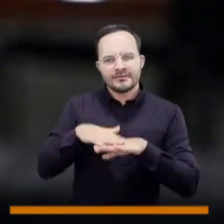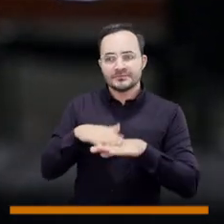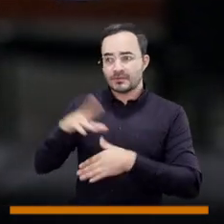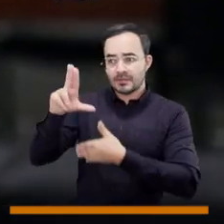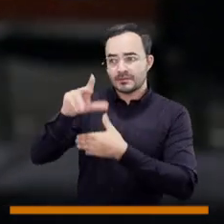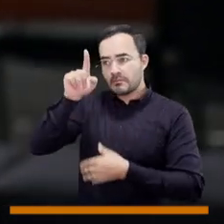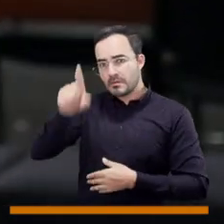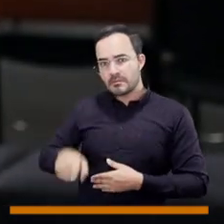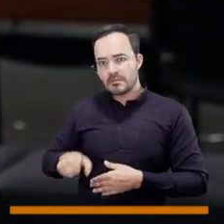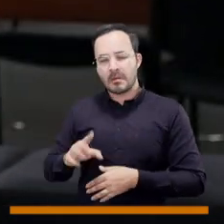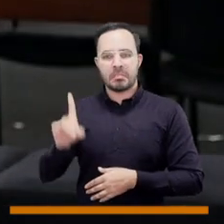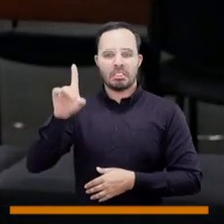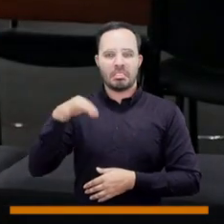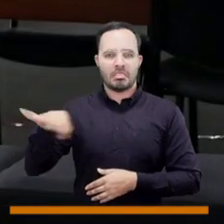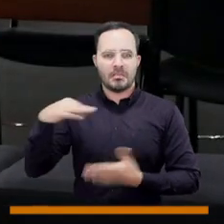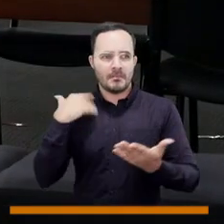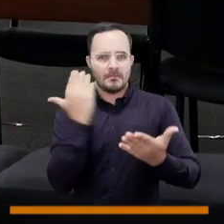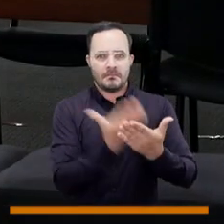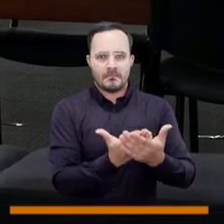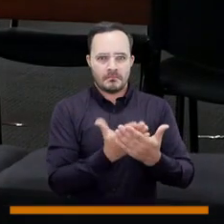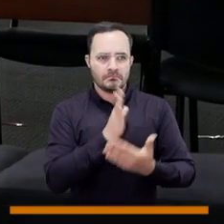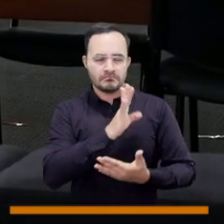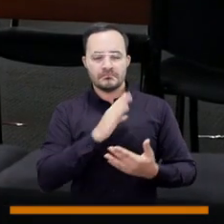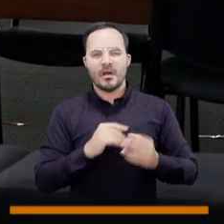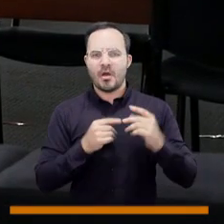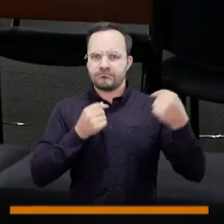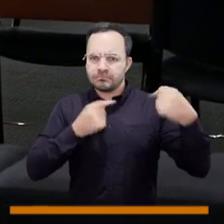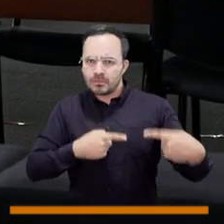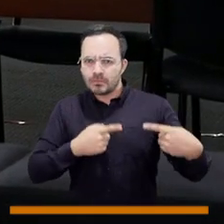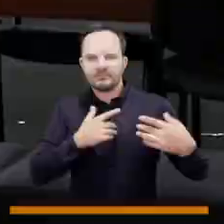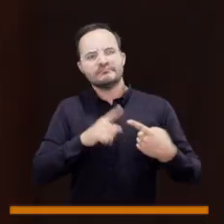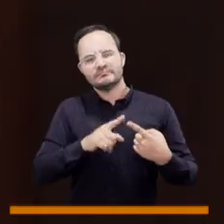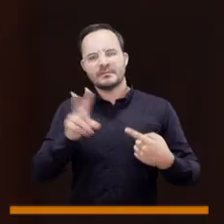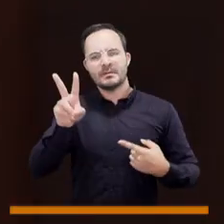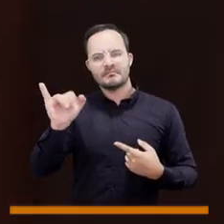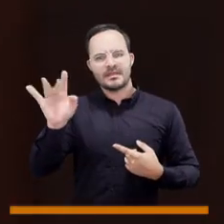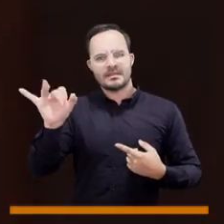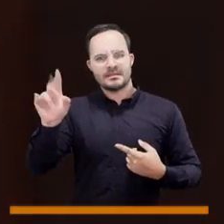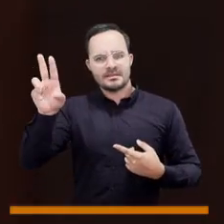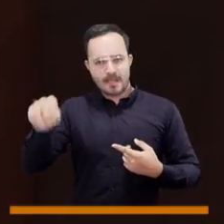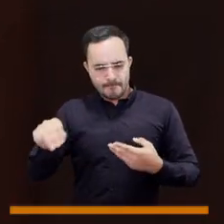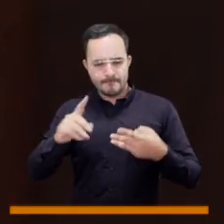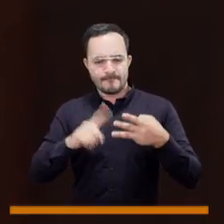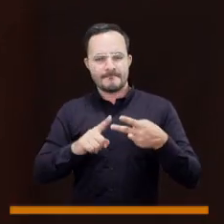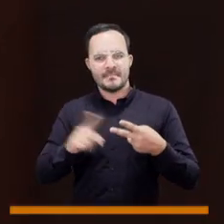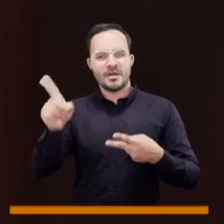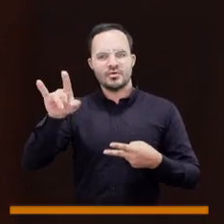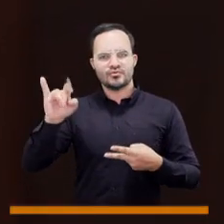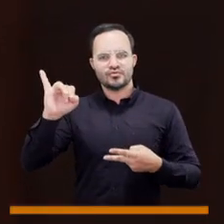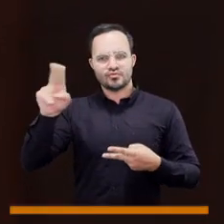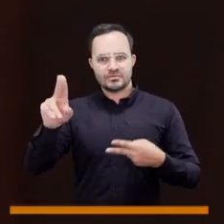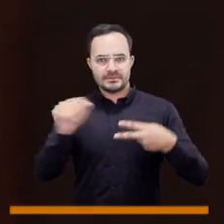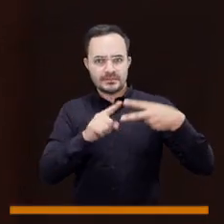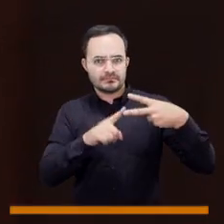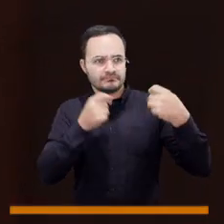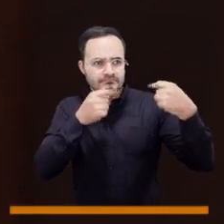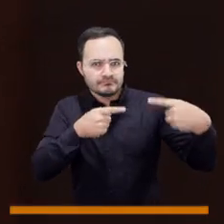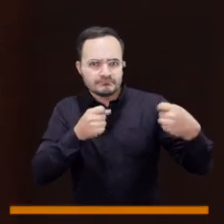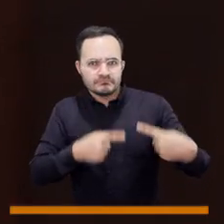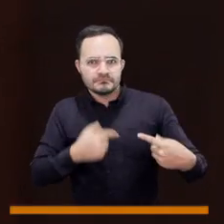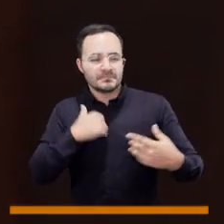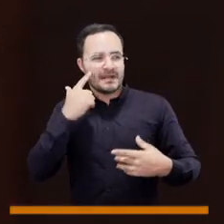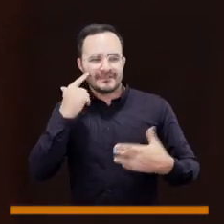y estuvo compitiendo con una biblioteca en Vietnam y con otra biblioteca de Suiza. Oiga, qué bonito. Contémosle a los televidentes,